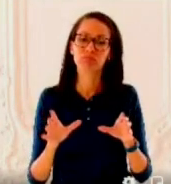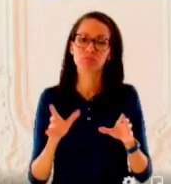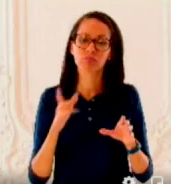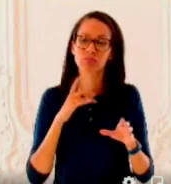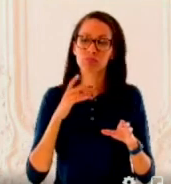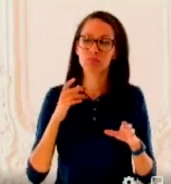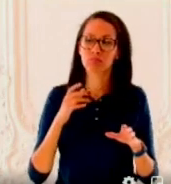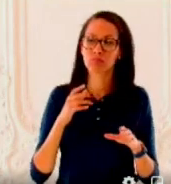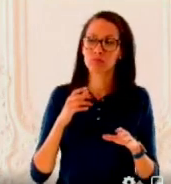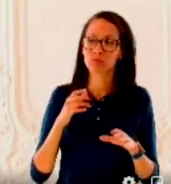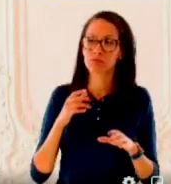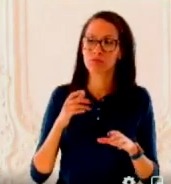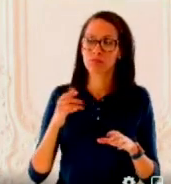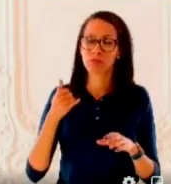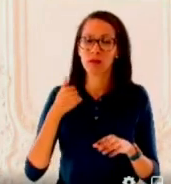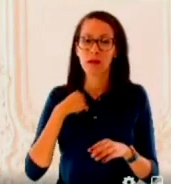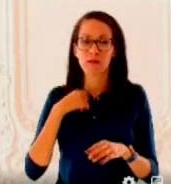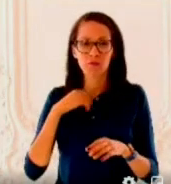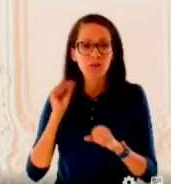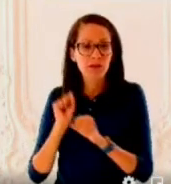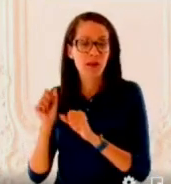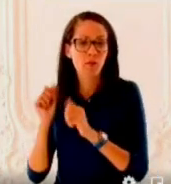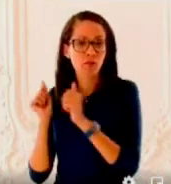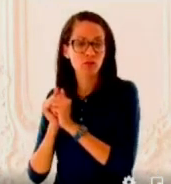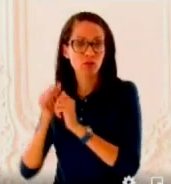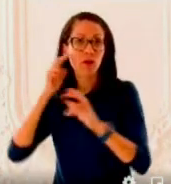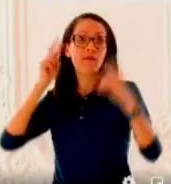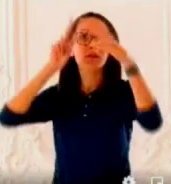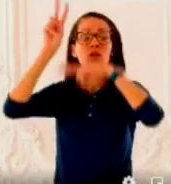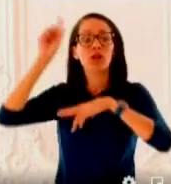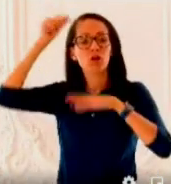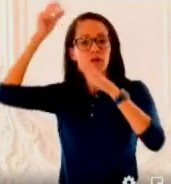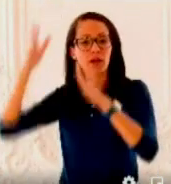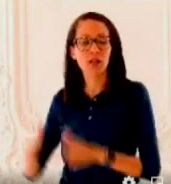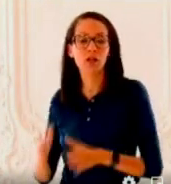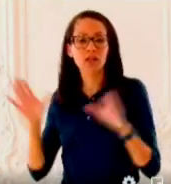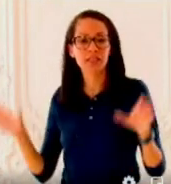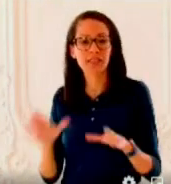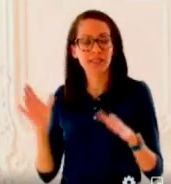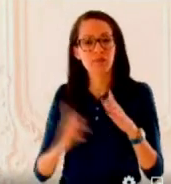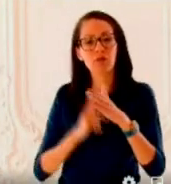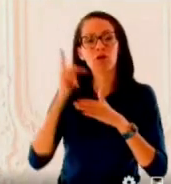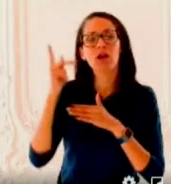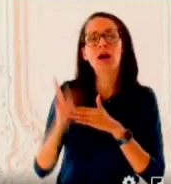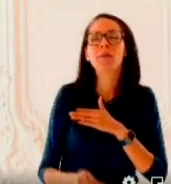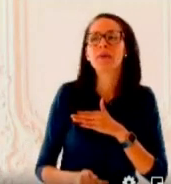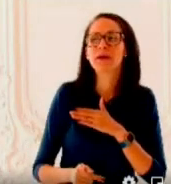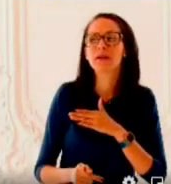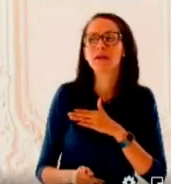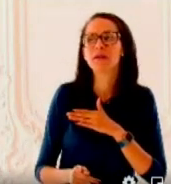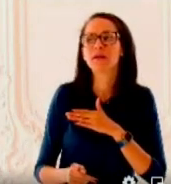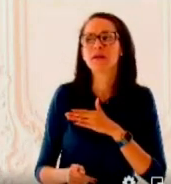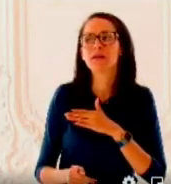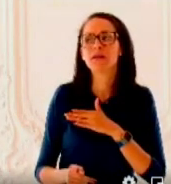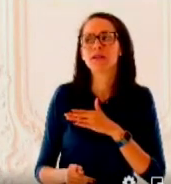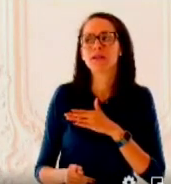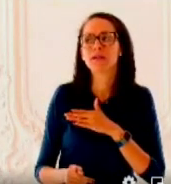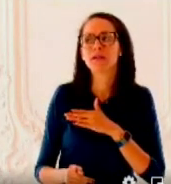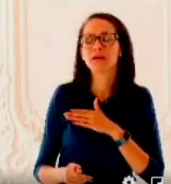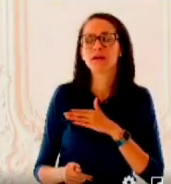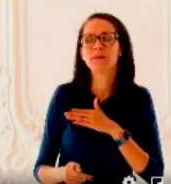Impulsaremos la visión de nuestro gobernador de encaminar ese programa agresivo y